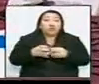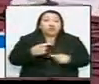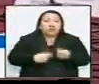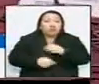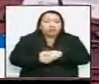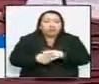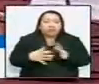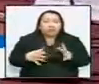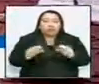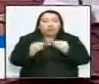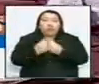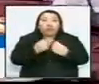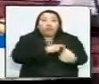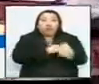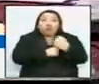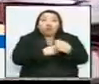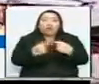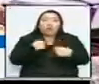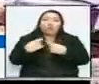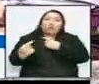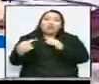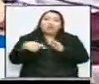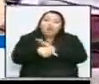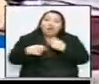enfrenta a grupos de poder,